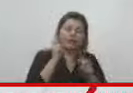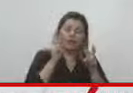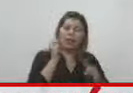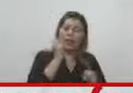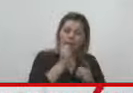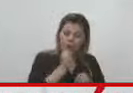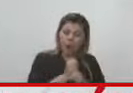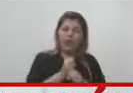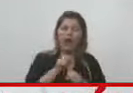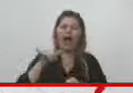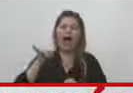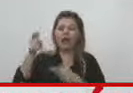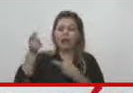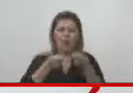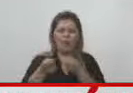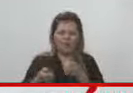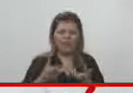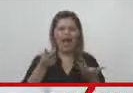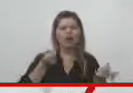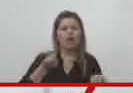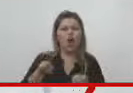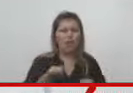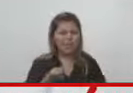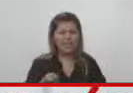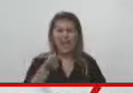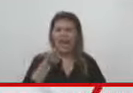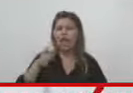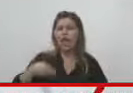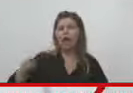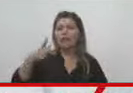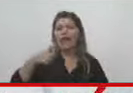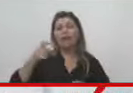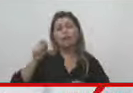en aerocomercial, que si tan seguros están de sus